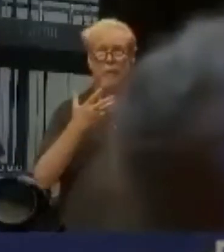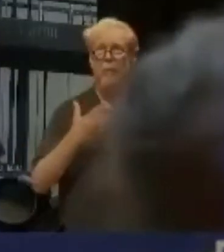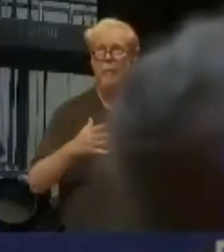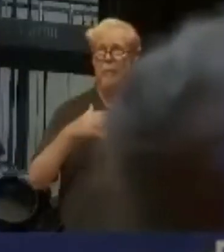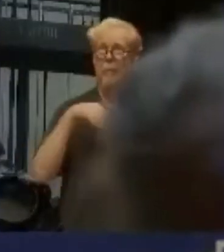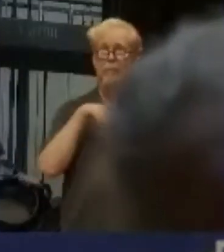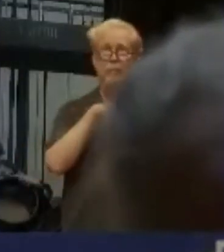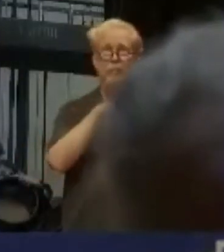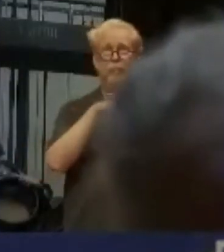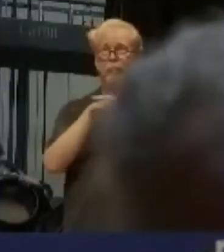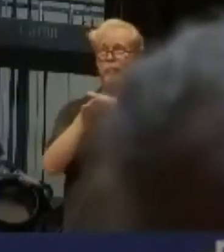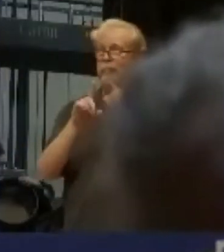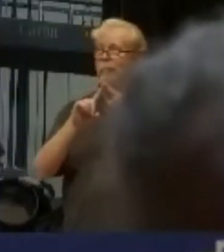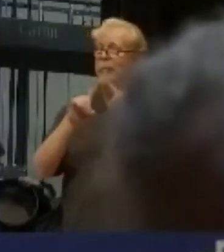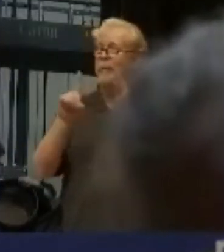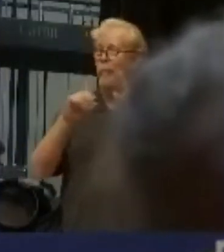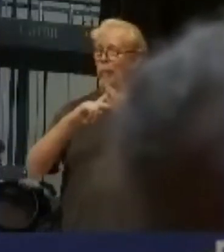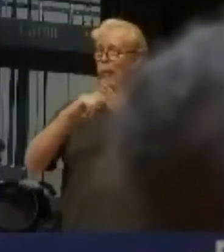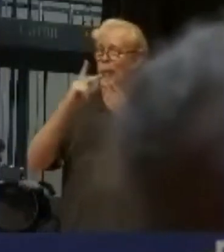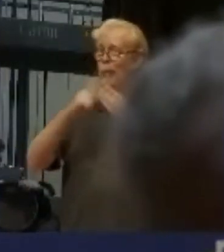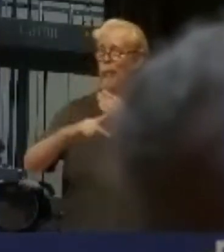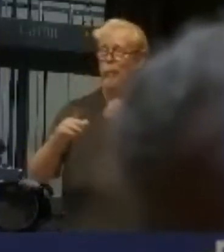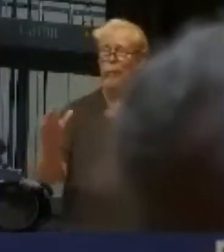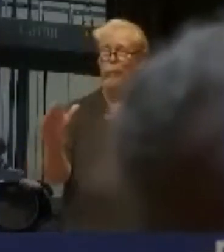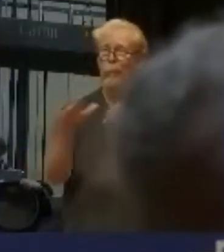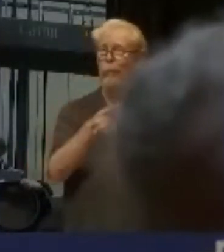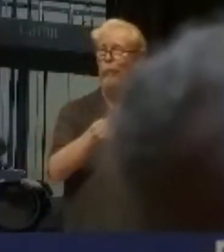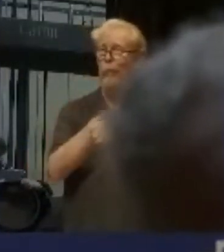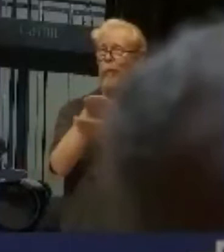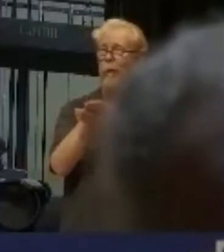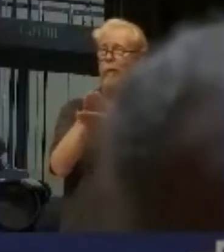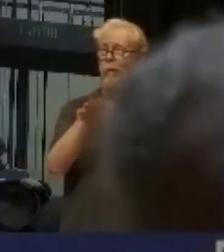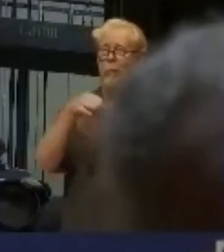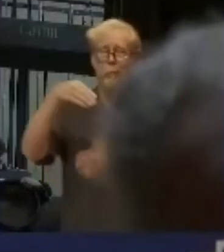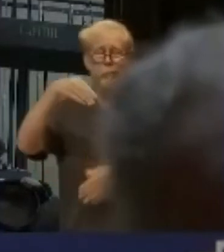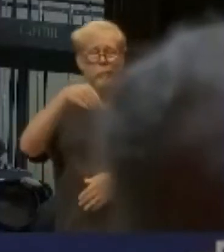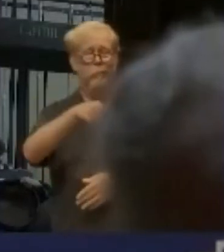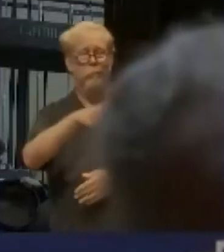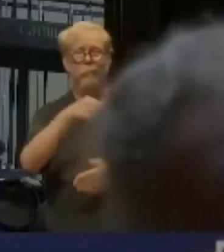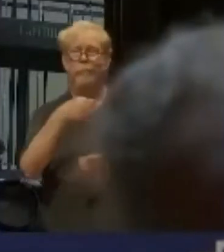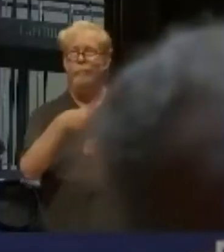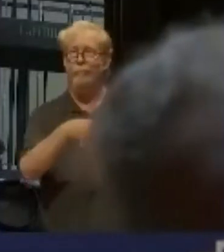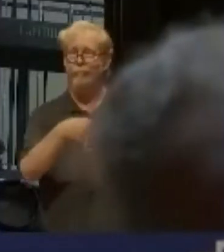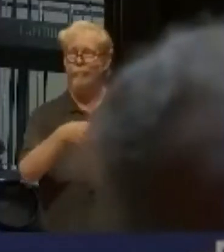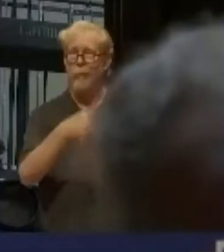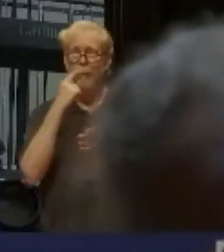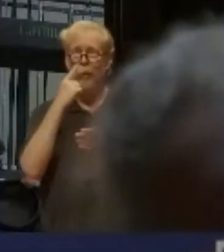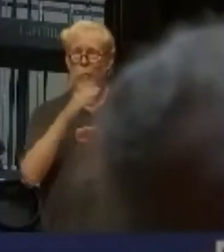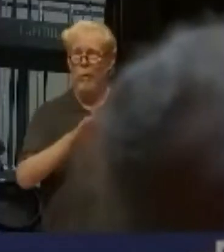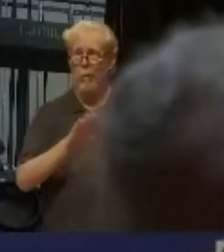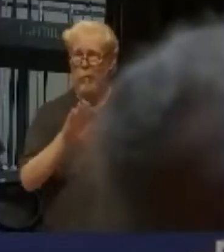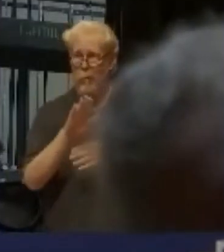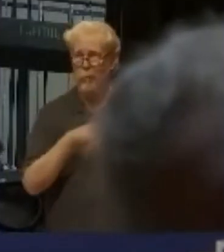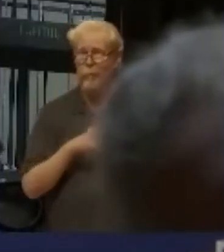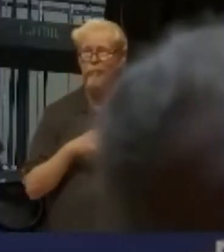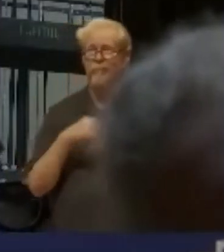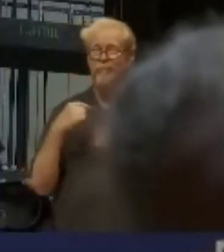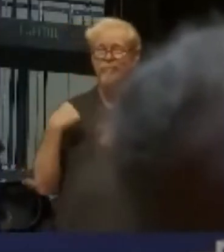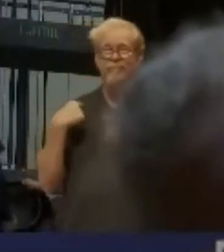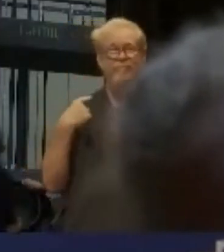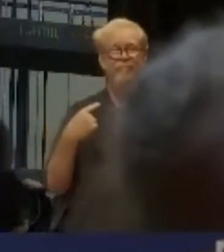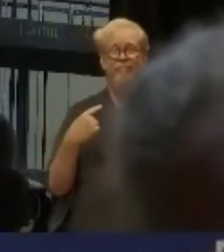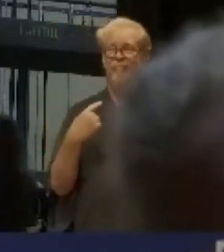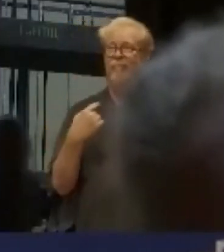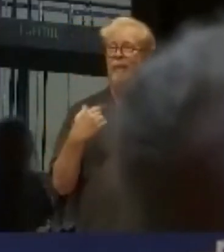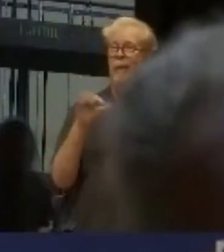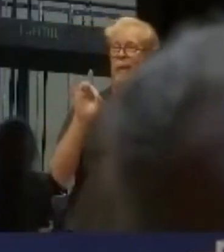de estos seniors ya han sido aprobados, aceptados para universidades y colleges. Actualmente